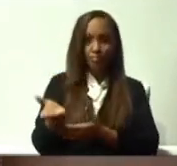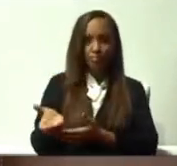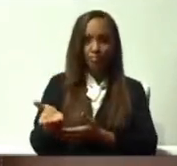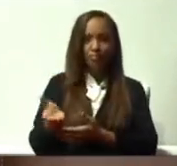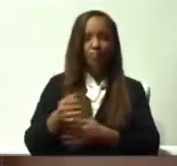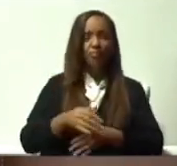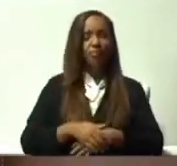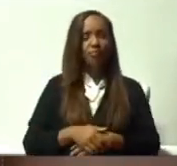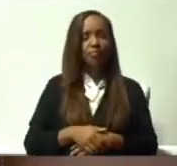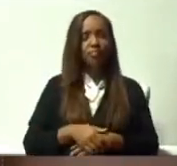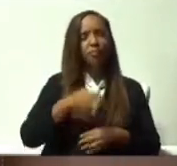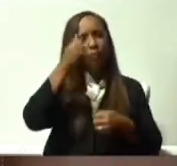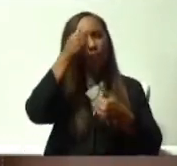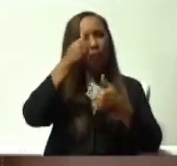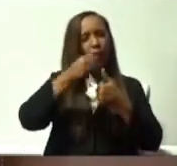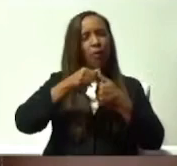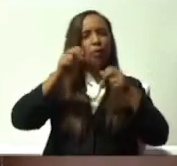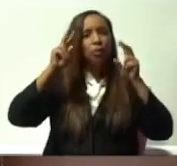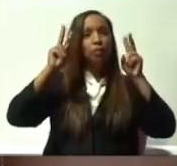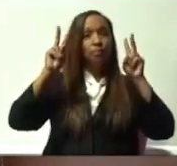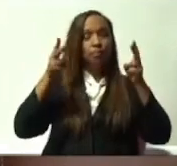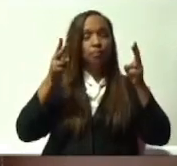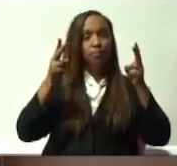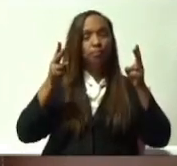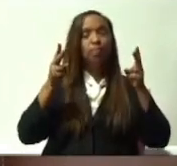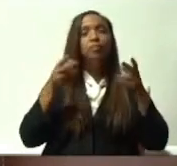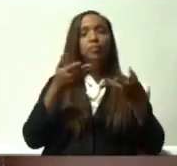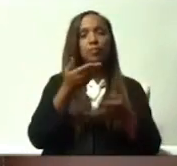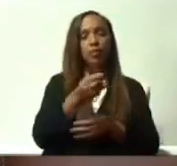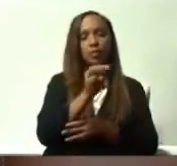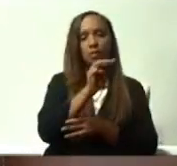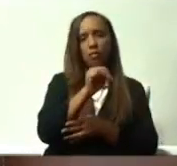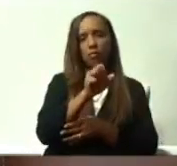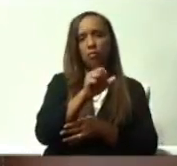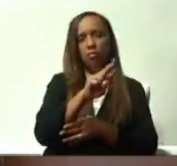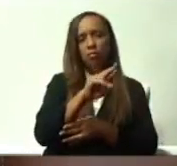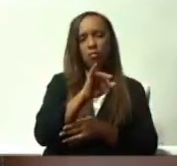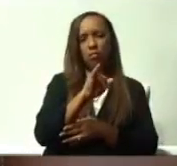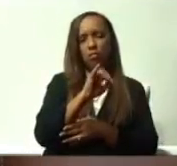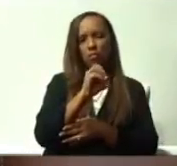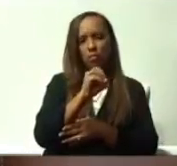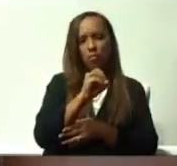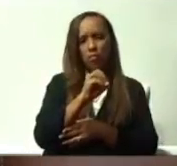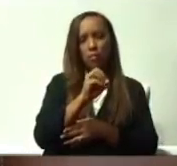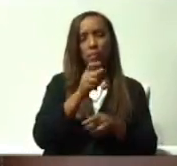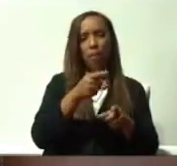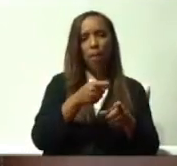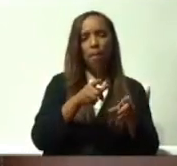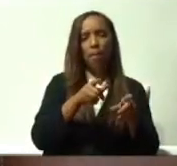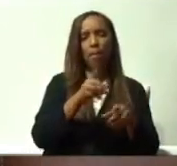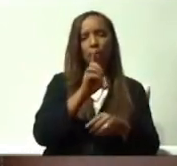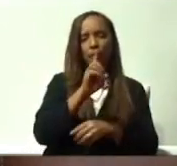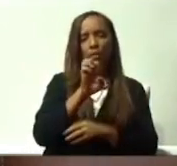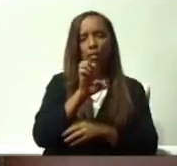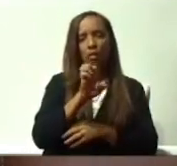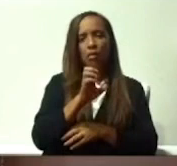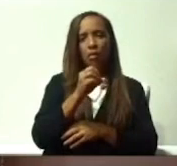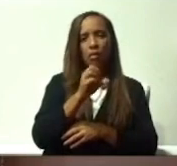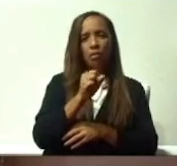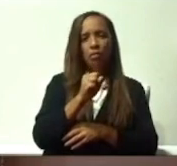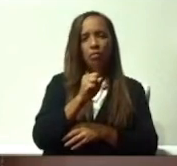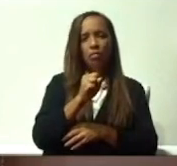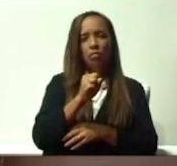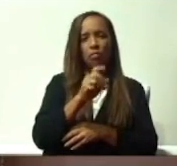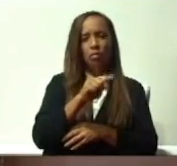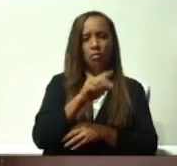Hostos, que en el entierro de su íntimo amigo en el 1903, utilizó